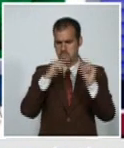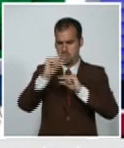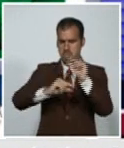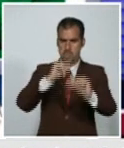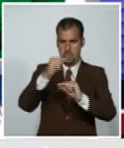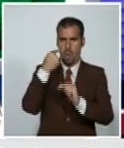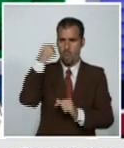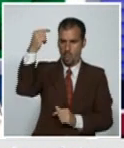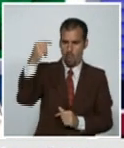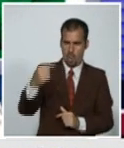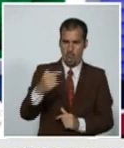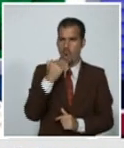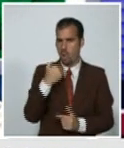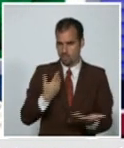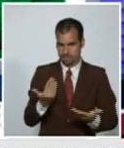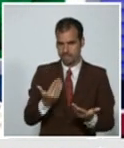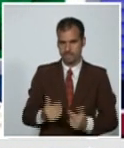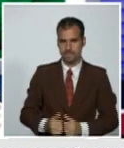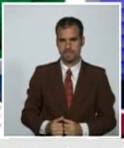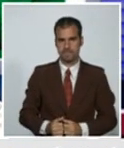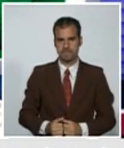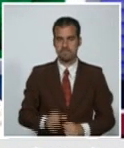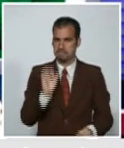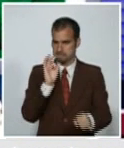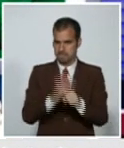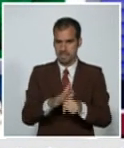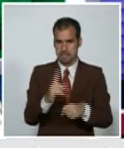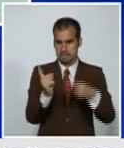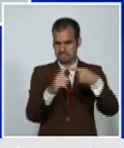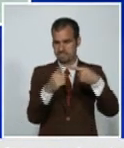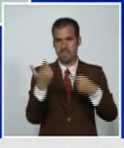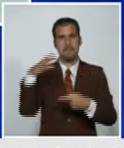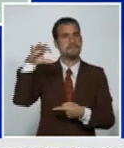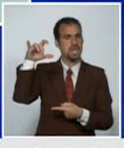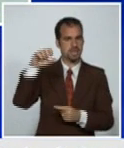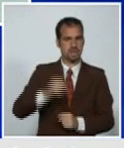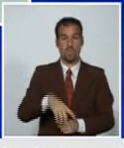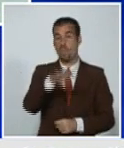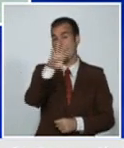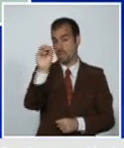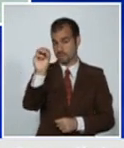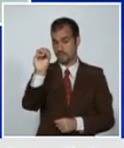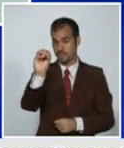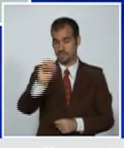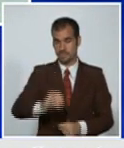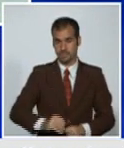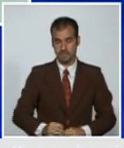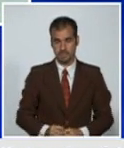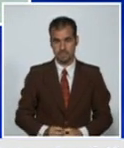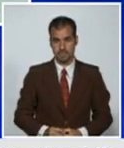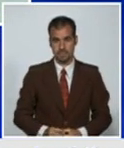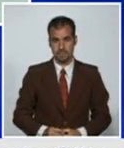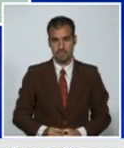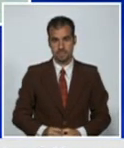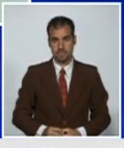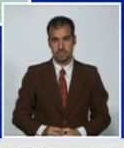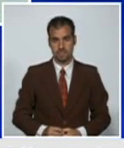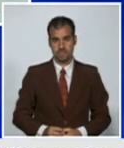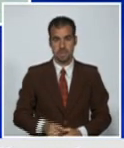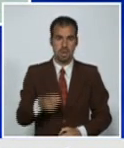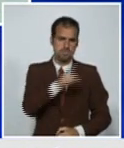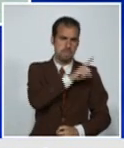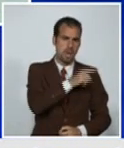uno. Pinar del Río con 40 casos confirmados ayer. Estamos hablando de 20 más que el día